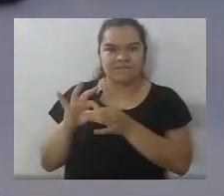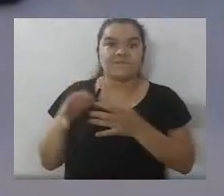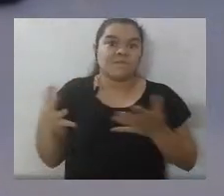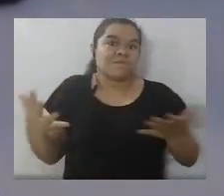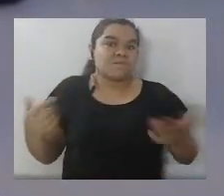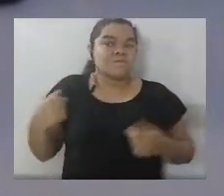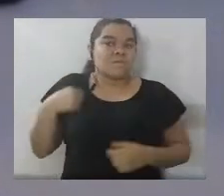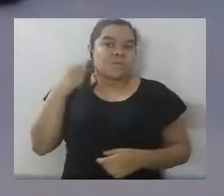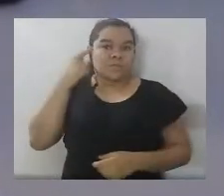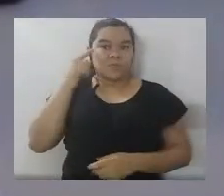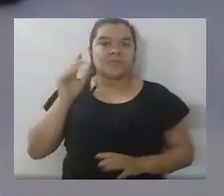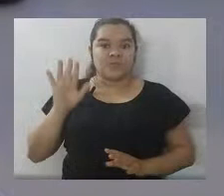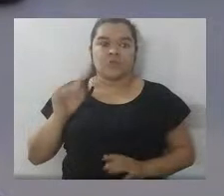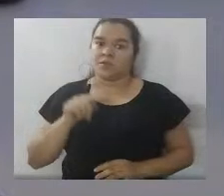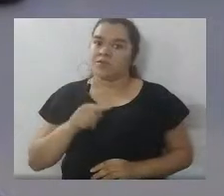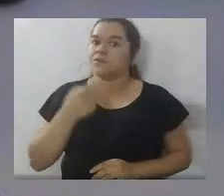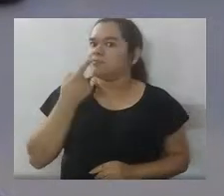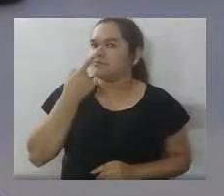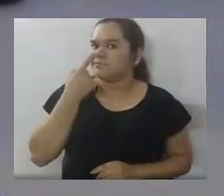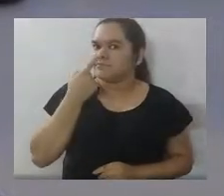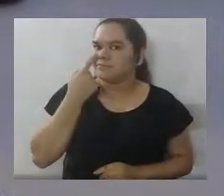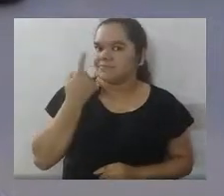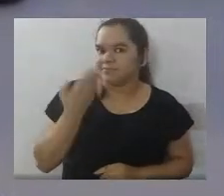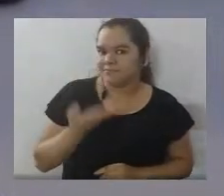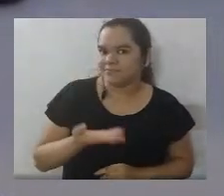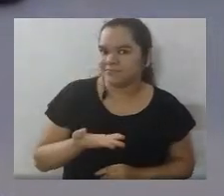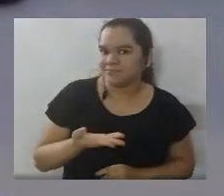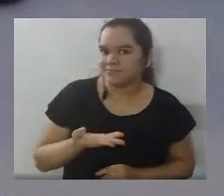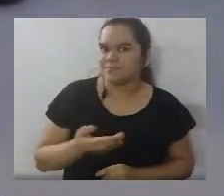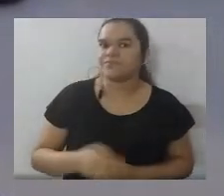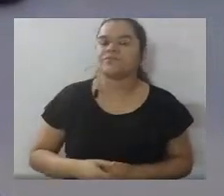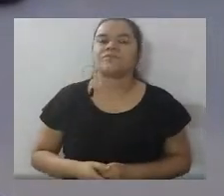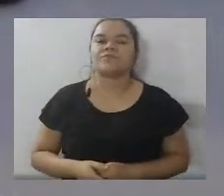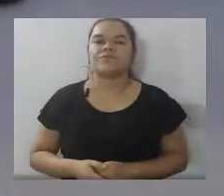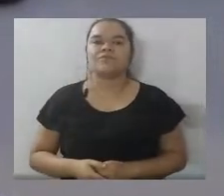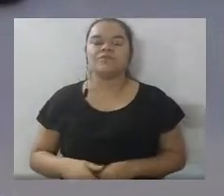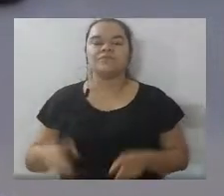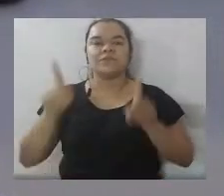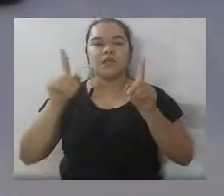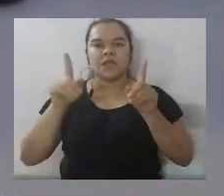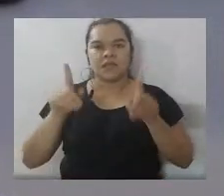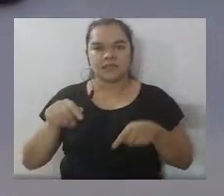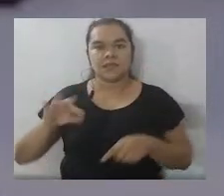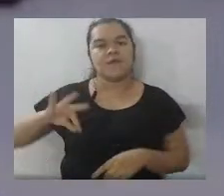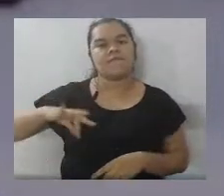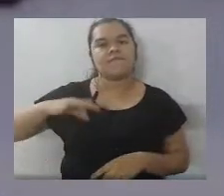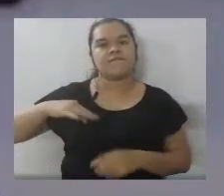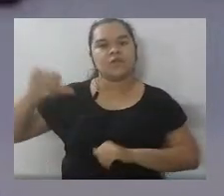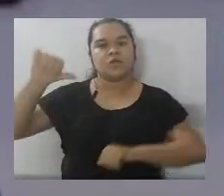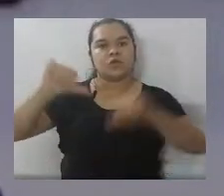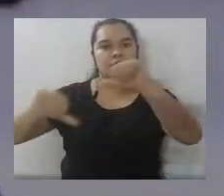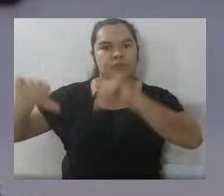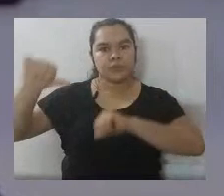consideración muy interesante. También la carrera de bioquímica, con un perfil